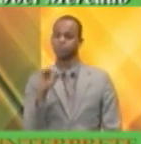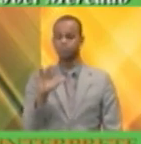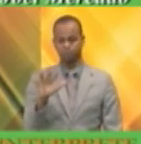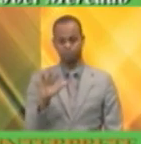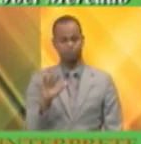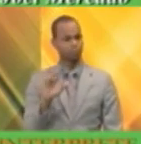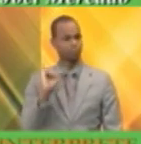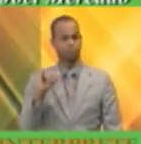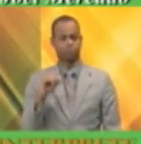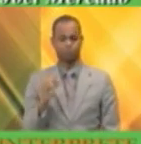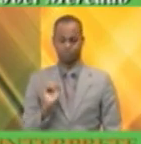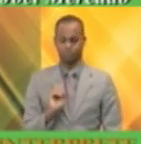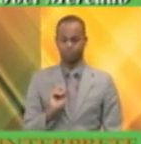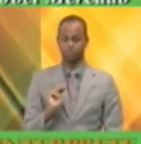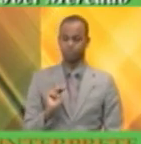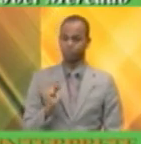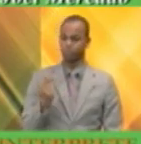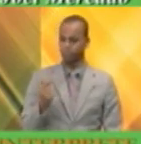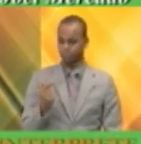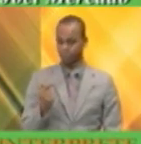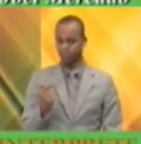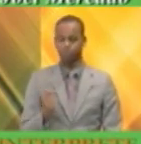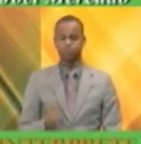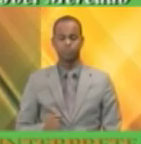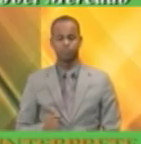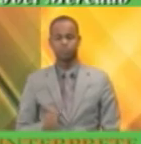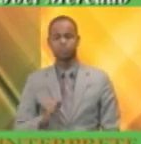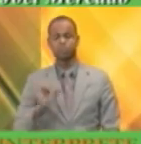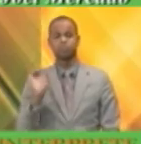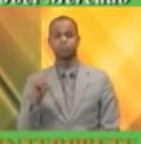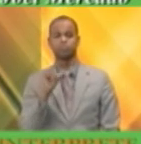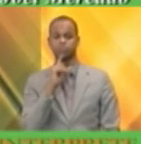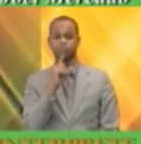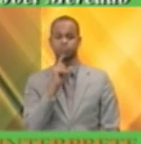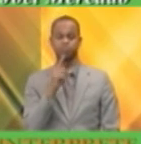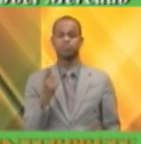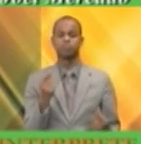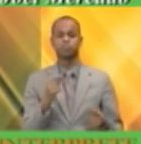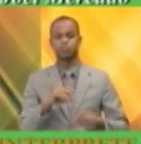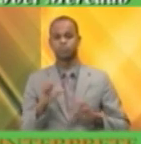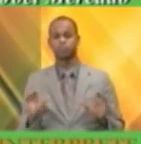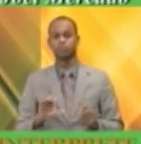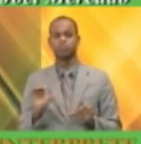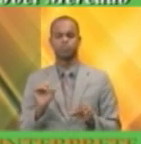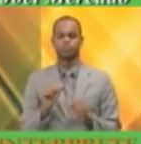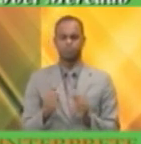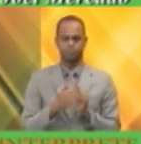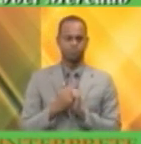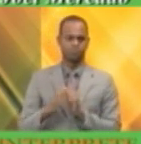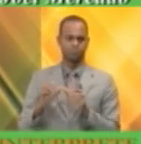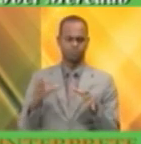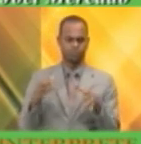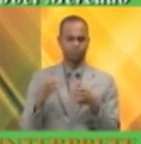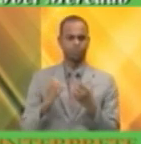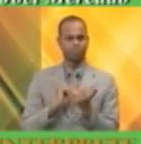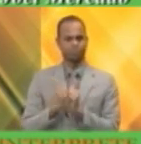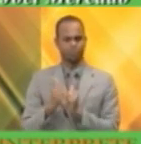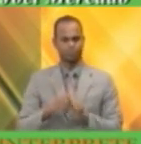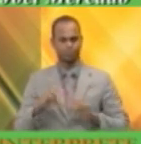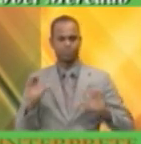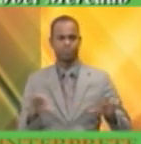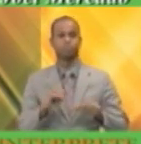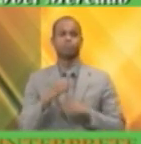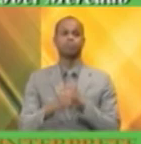como ONG y ciertamente estamos haciendo el trabajo con los atletas. ya en el